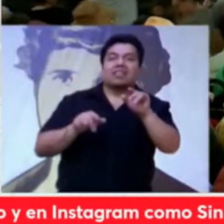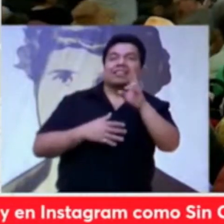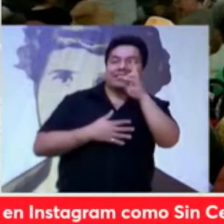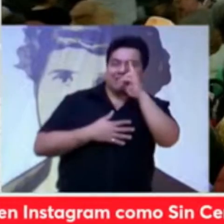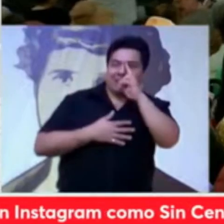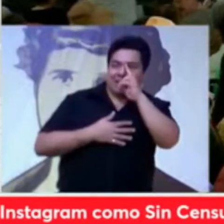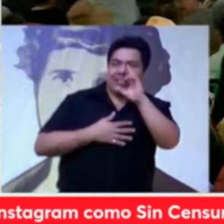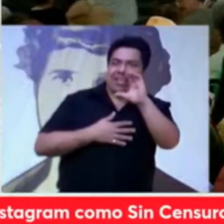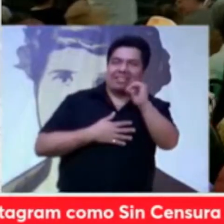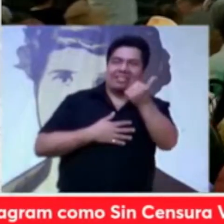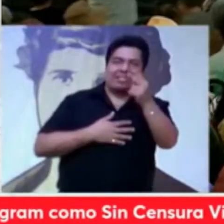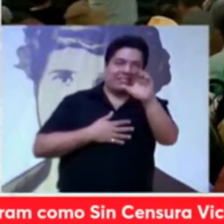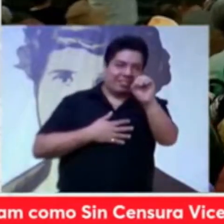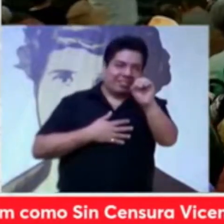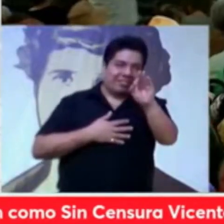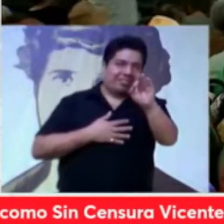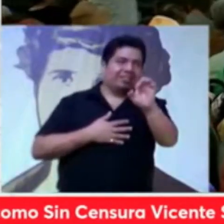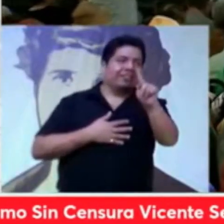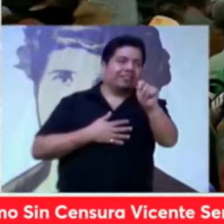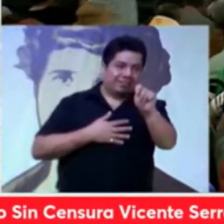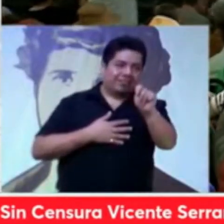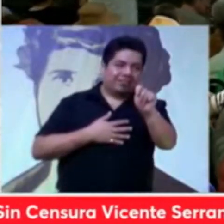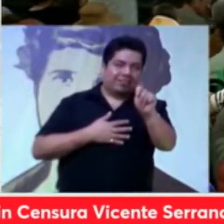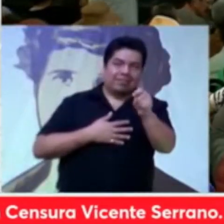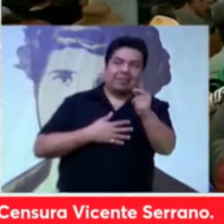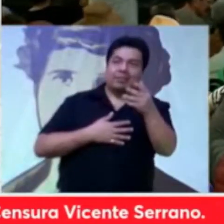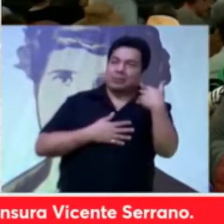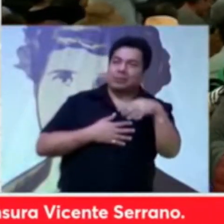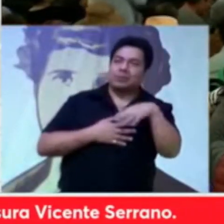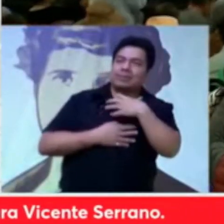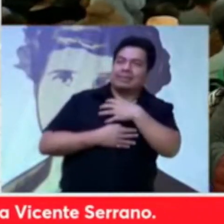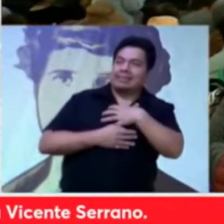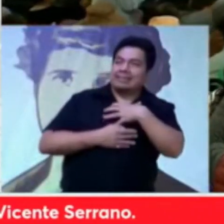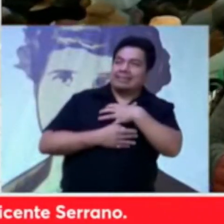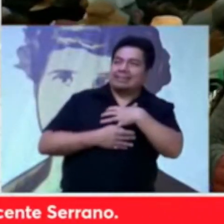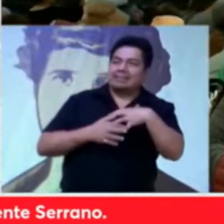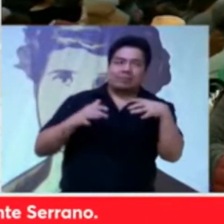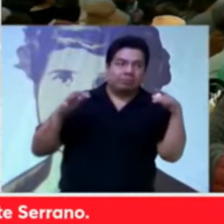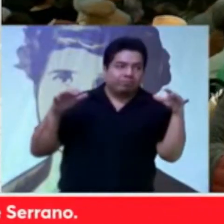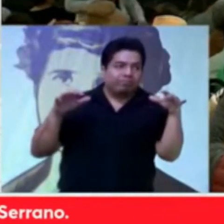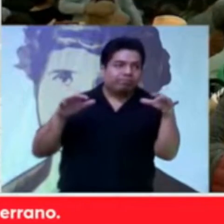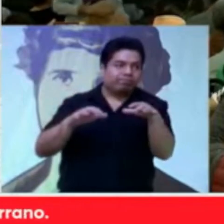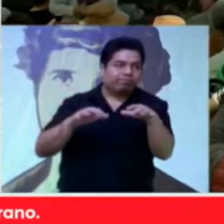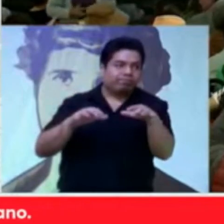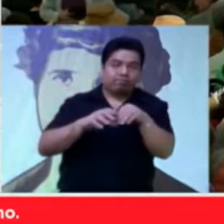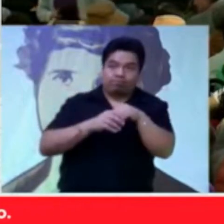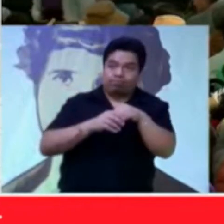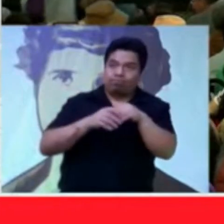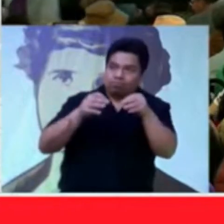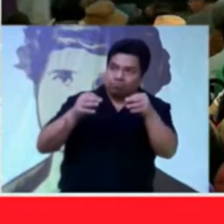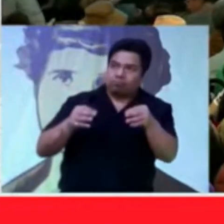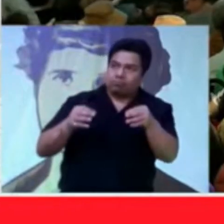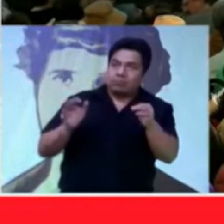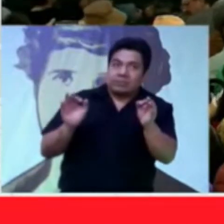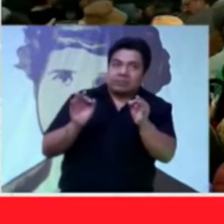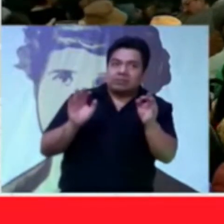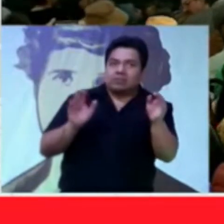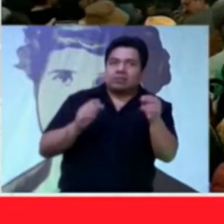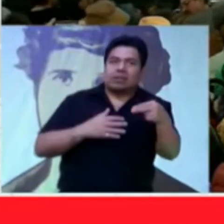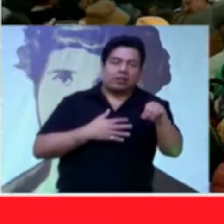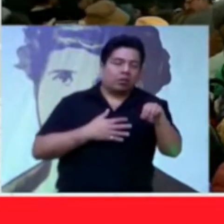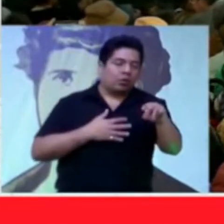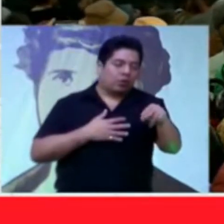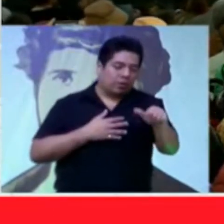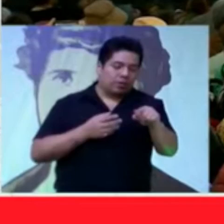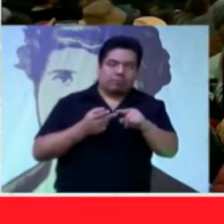Fest es una alegría ver que que están todos juntos aquí que han se han divertido mucho Ya estuvo el noroñas ya